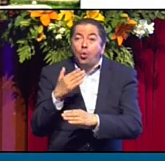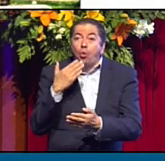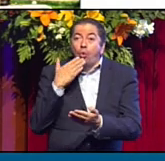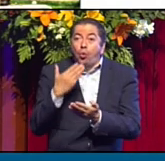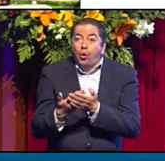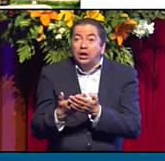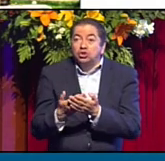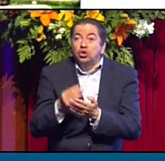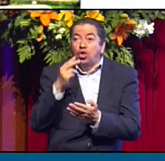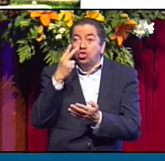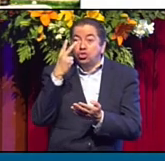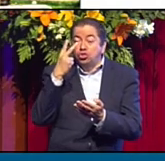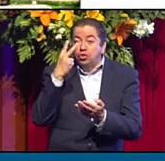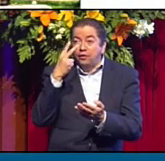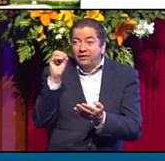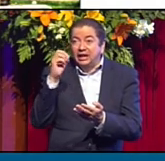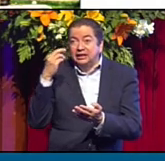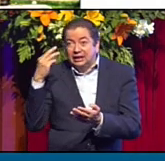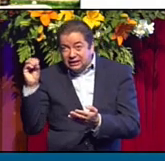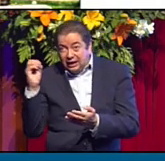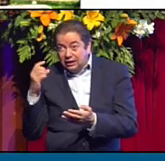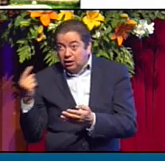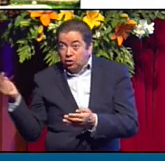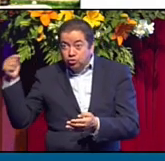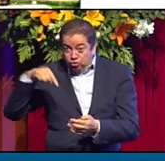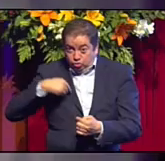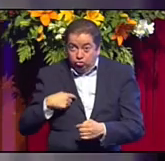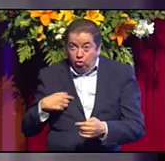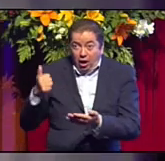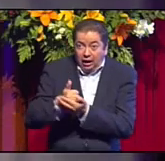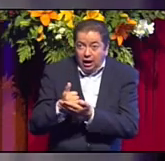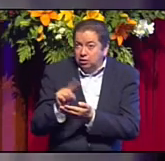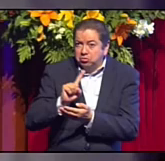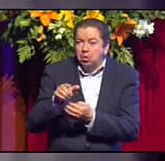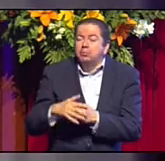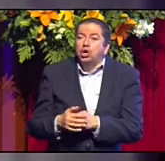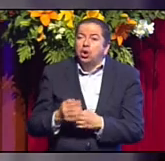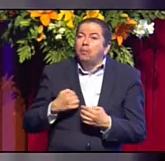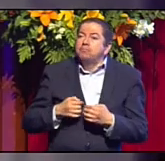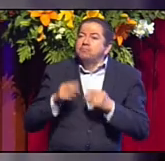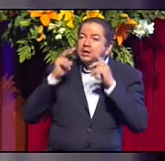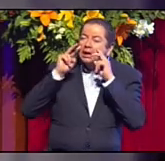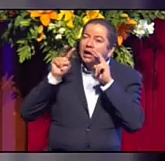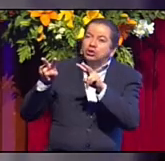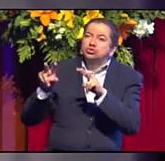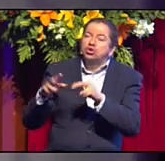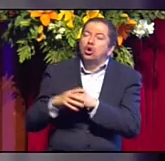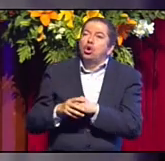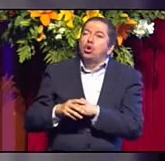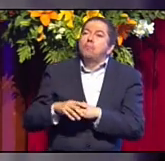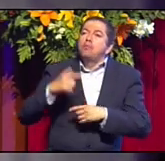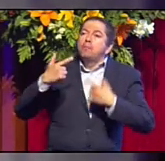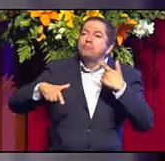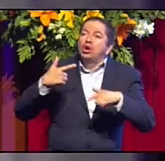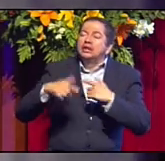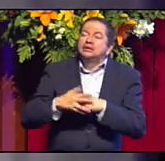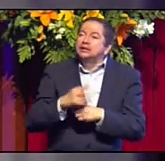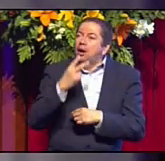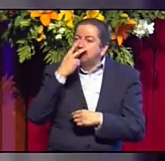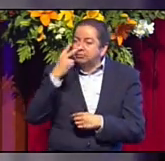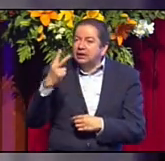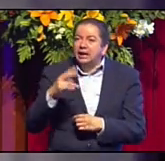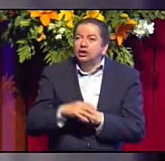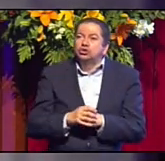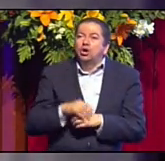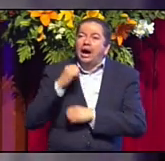cuando lleguemos al 2030, pero eso no significa que nuestras políticas no estén mirando el año 2030 y 2040 para poder